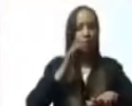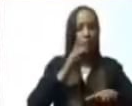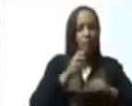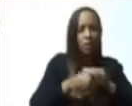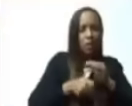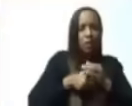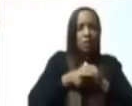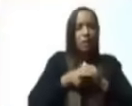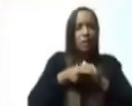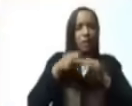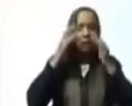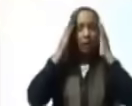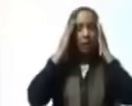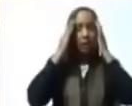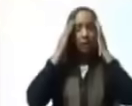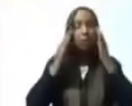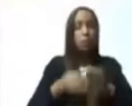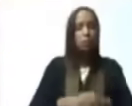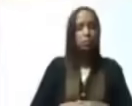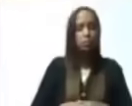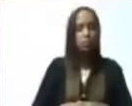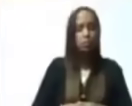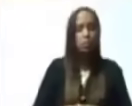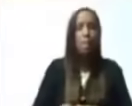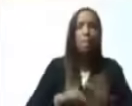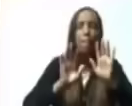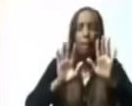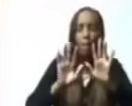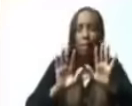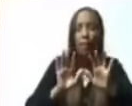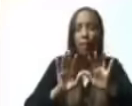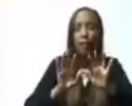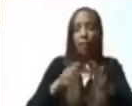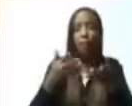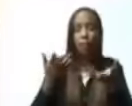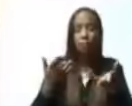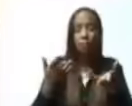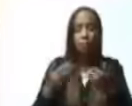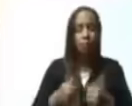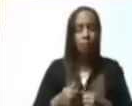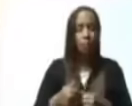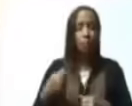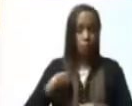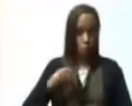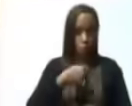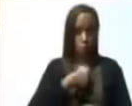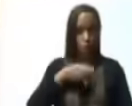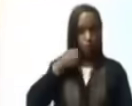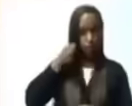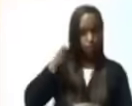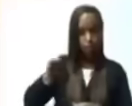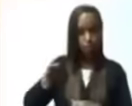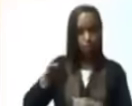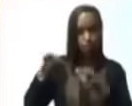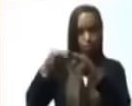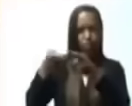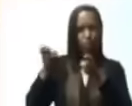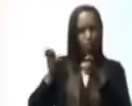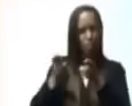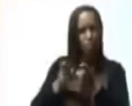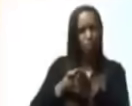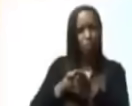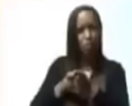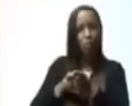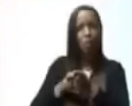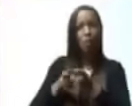la comisión de Hacienda yo le pregunté al distinguido director general de presupuesto que